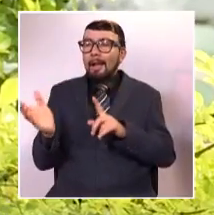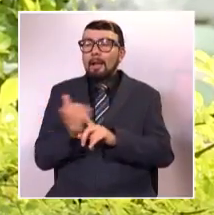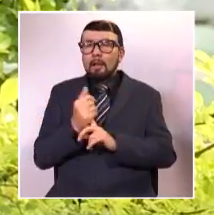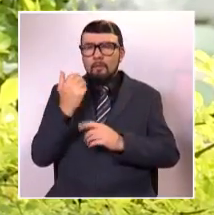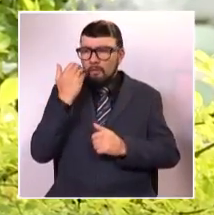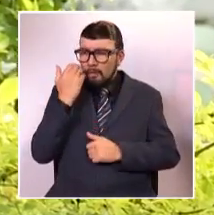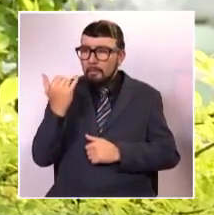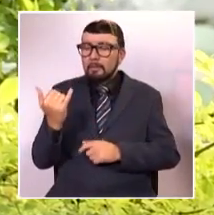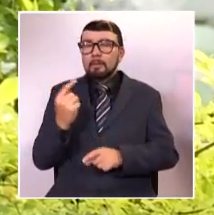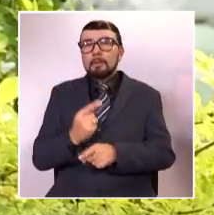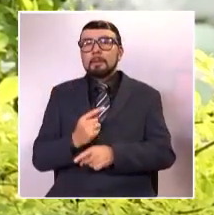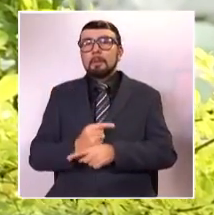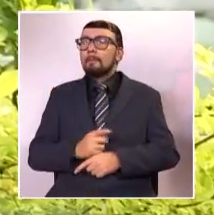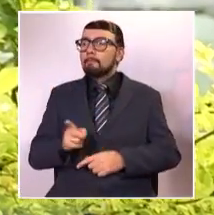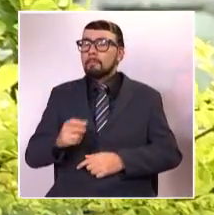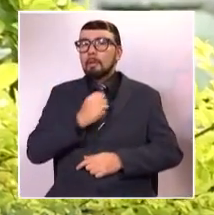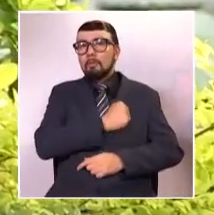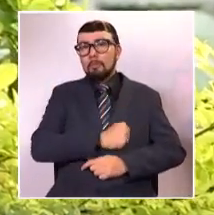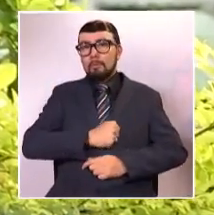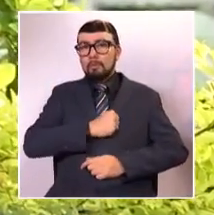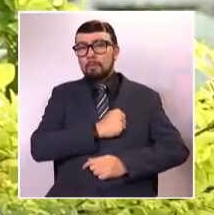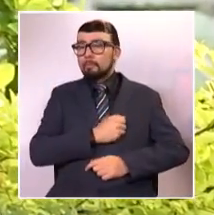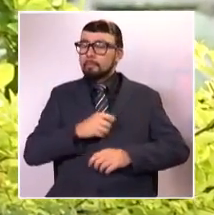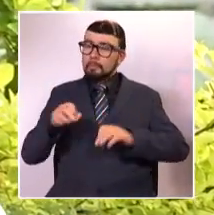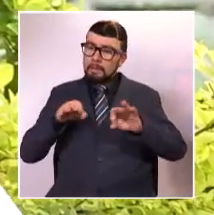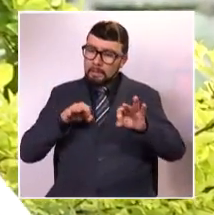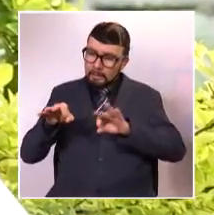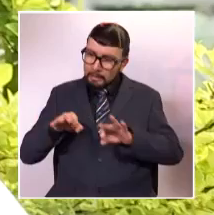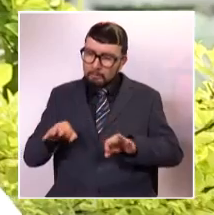entonces háblenos un poco de la parte ecográfica,